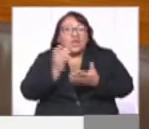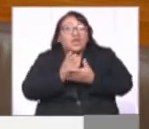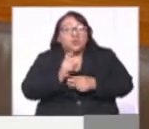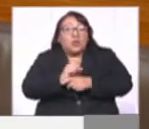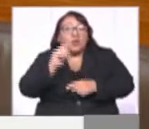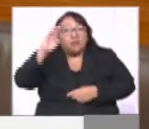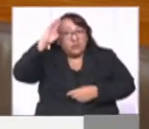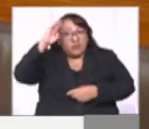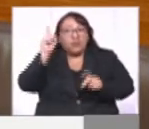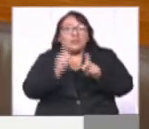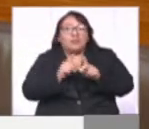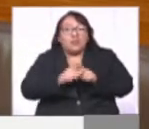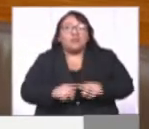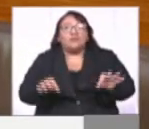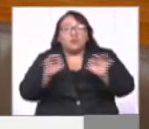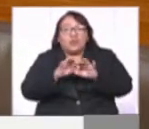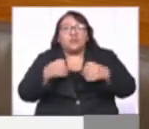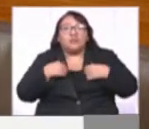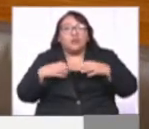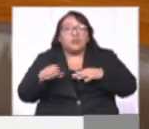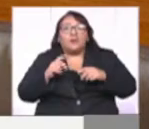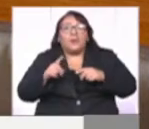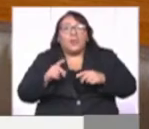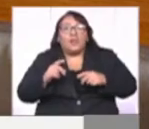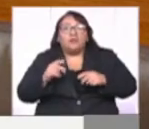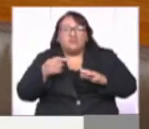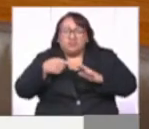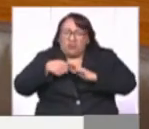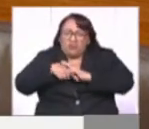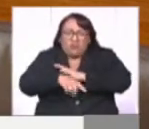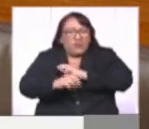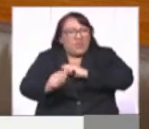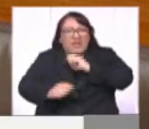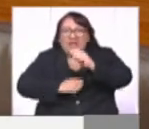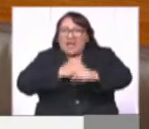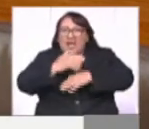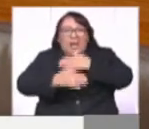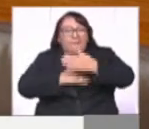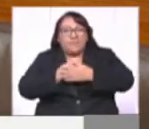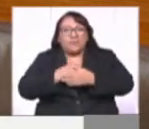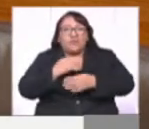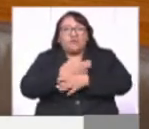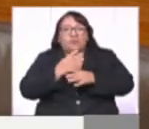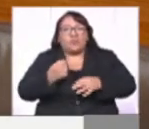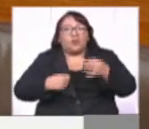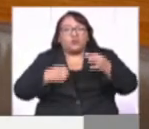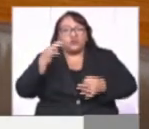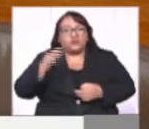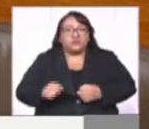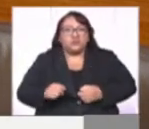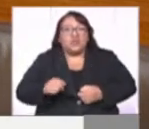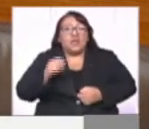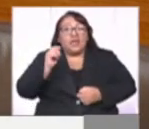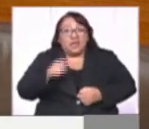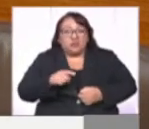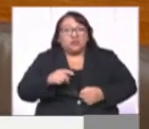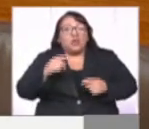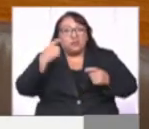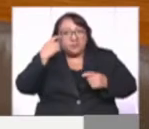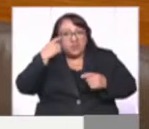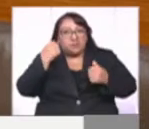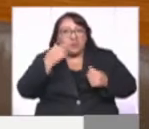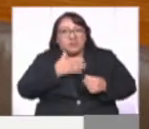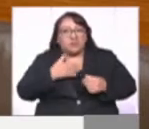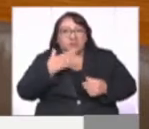de policías, lo que acá tenemos que hacer es una profunda reforma del sistema de justicia. Y eso hay que pensarlo,